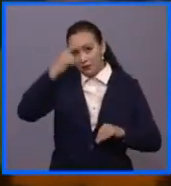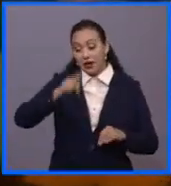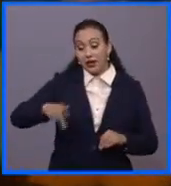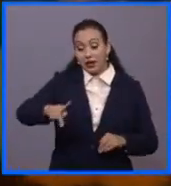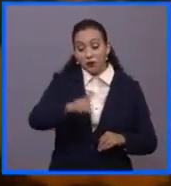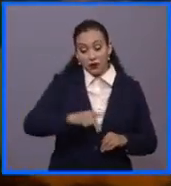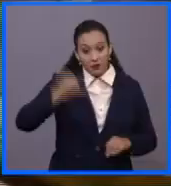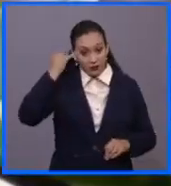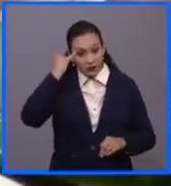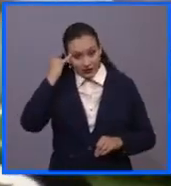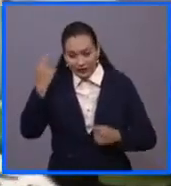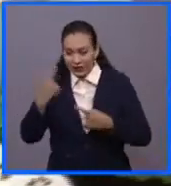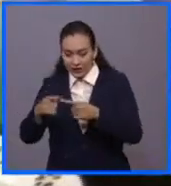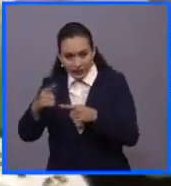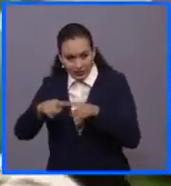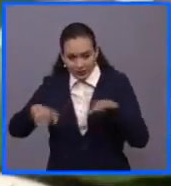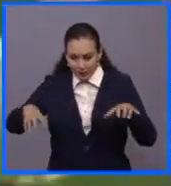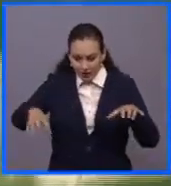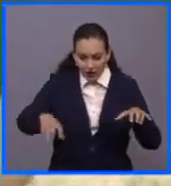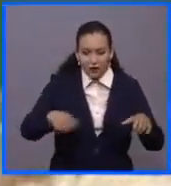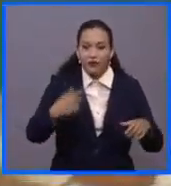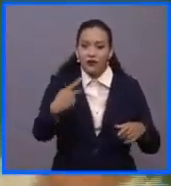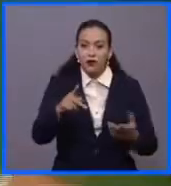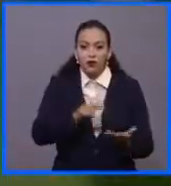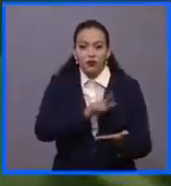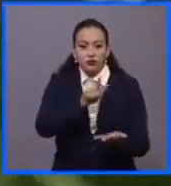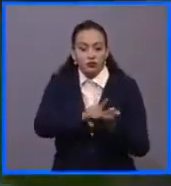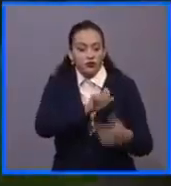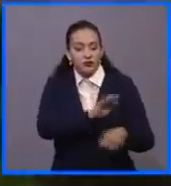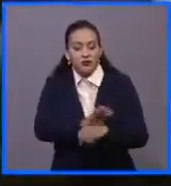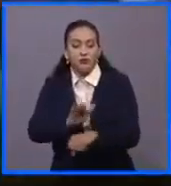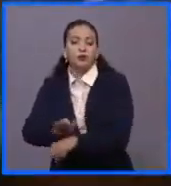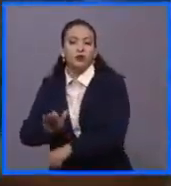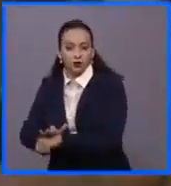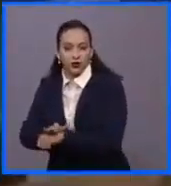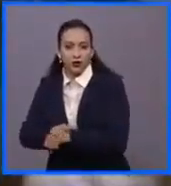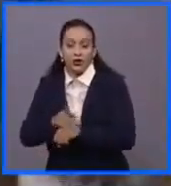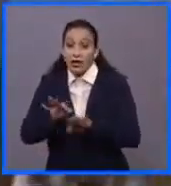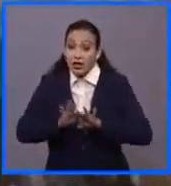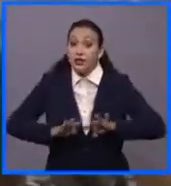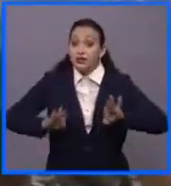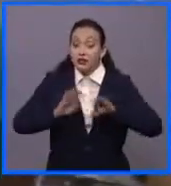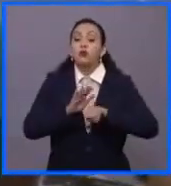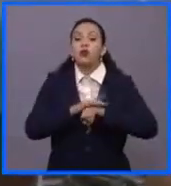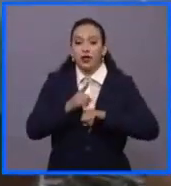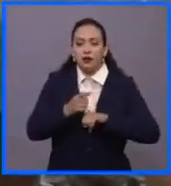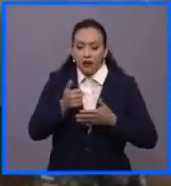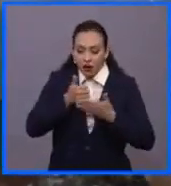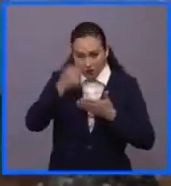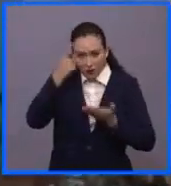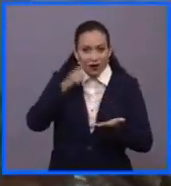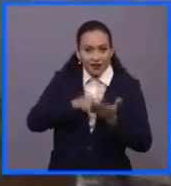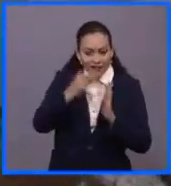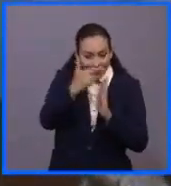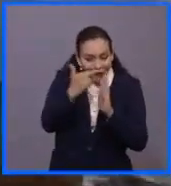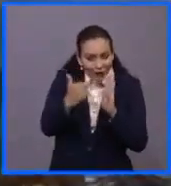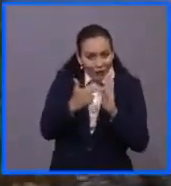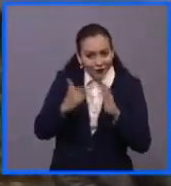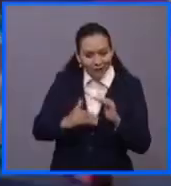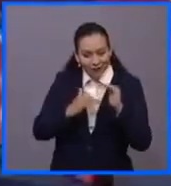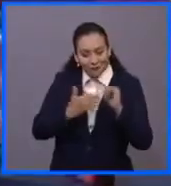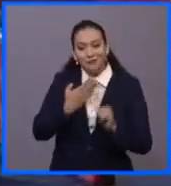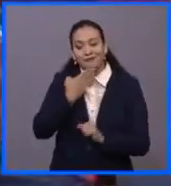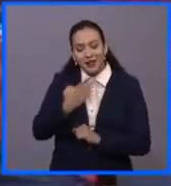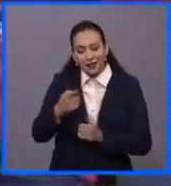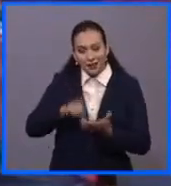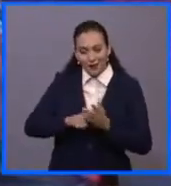la libre determinación de los pueblos indígenas, además de que son esenciales no solo para la gobernanza indígena, sino también para la resolución de